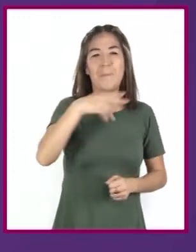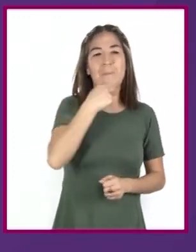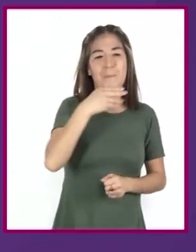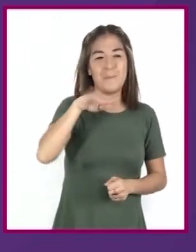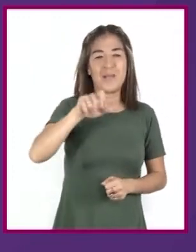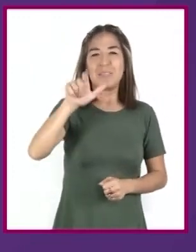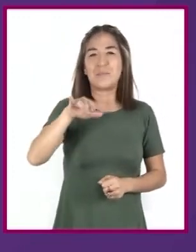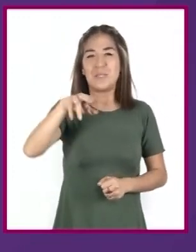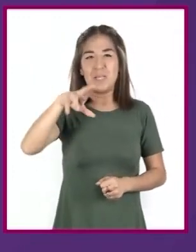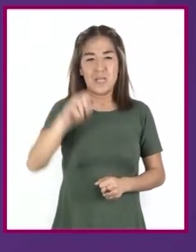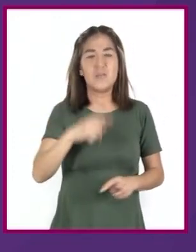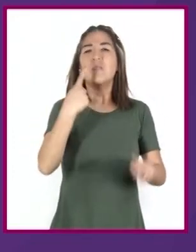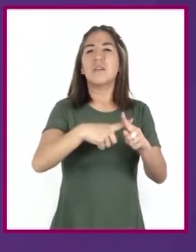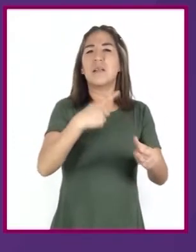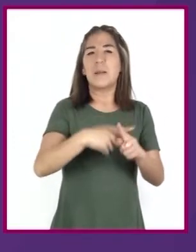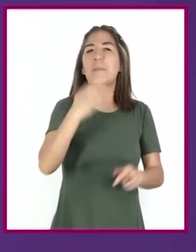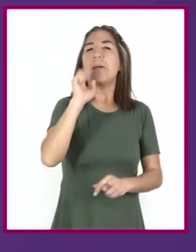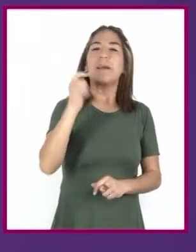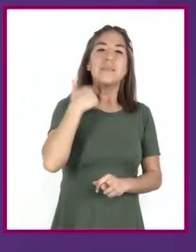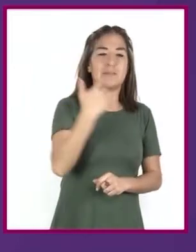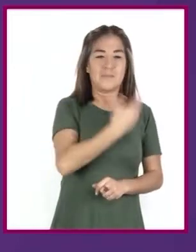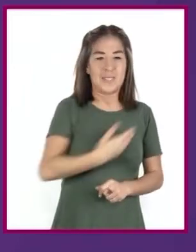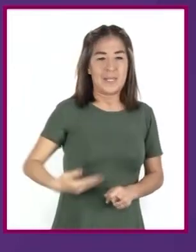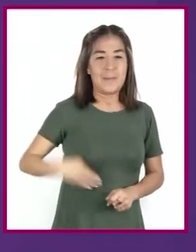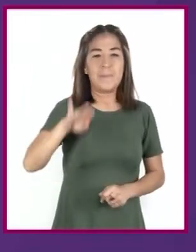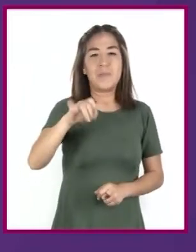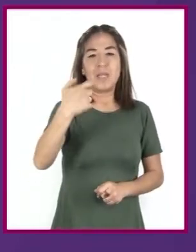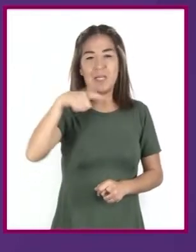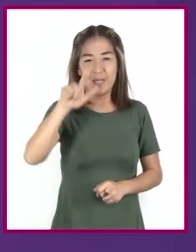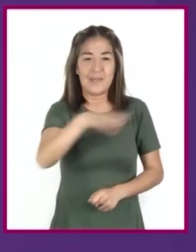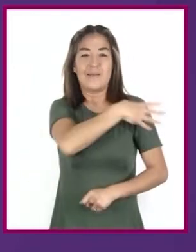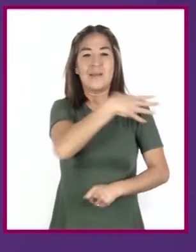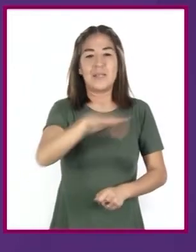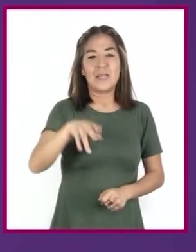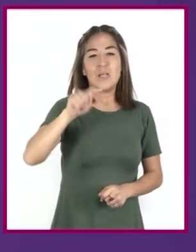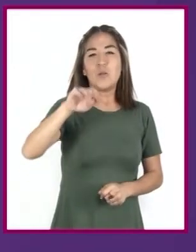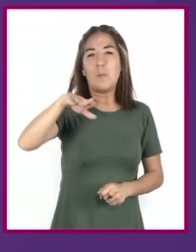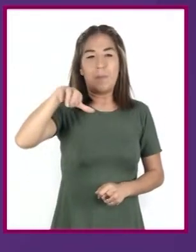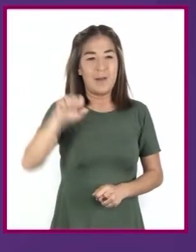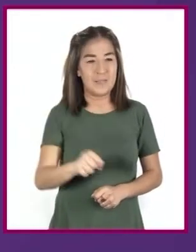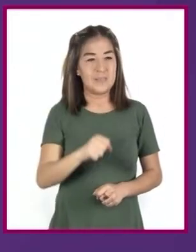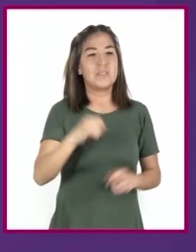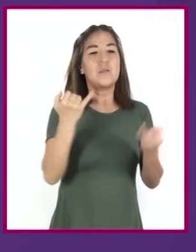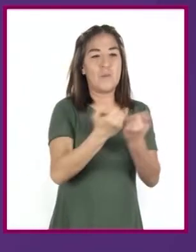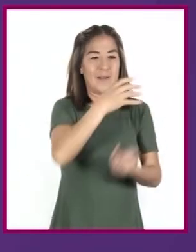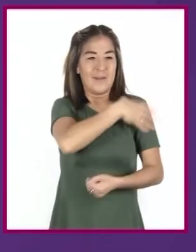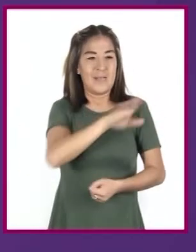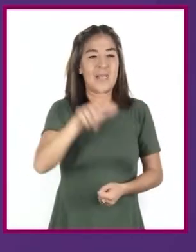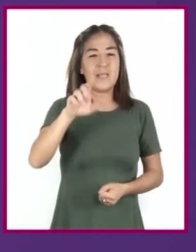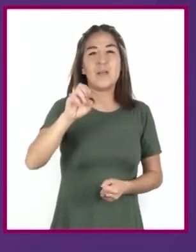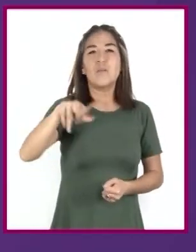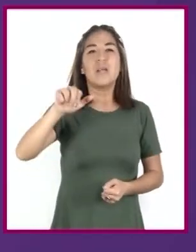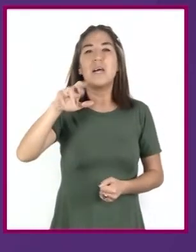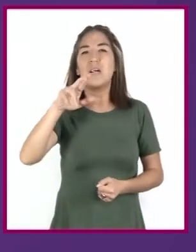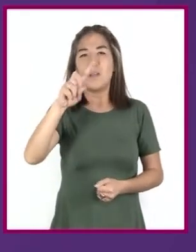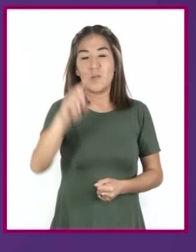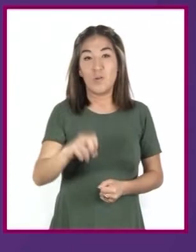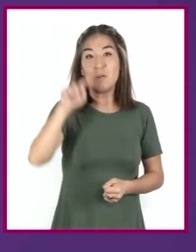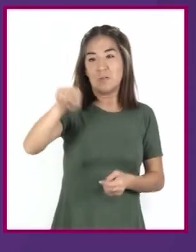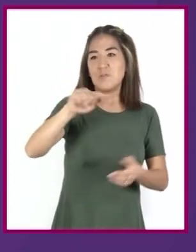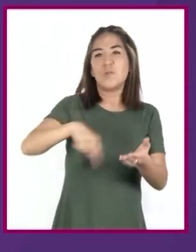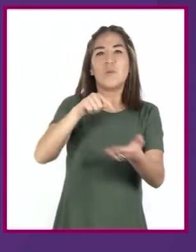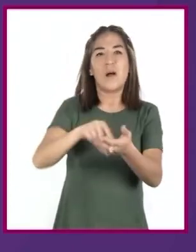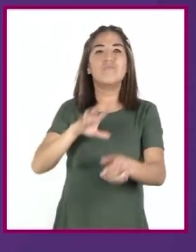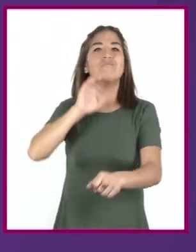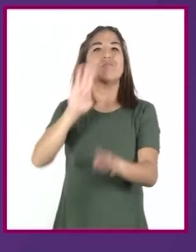el expresidente Miguel Miramón y los generales Tomás Mejía y Leonardo Márquez, fueron derrotadas en Veracruz y Morelia, por lo